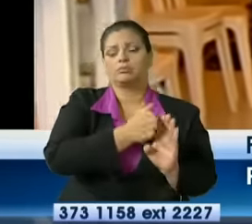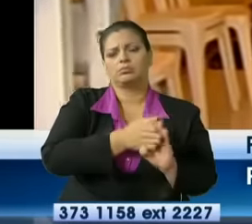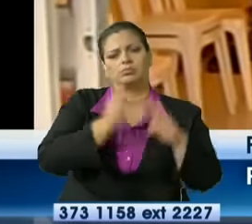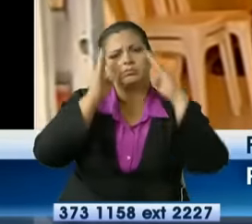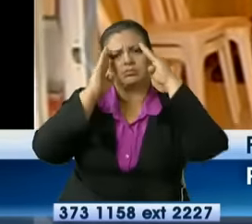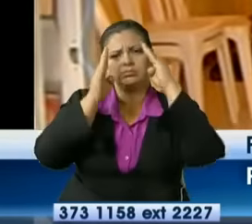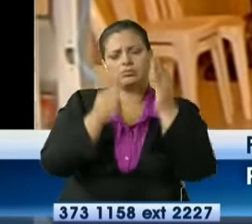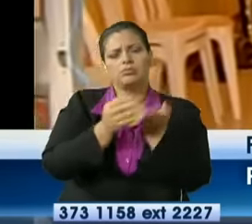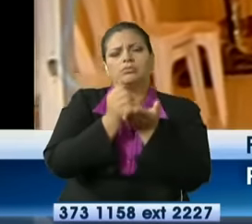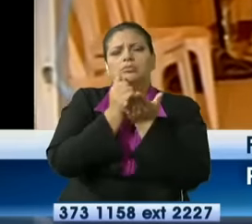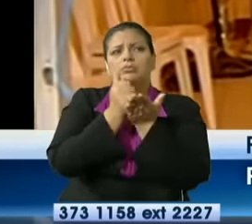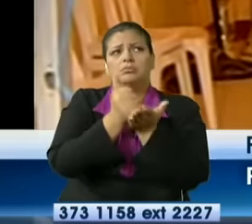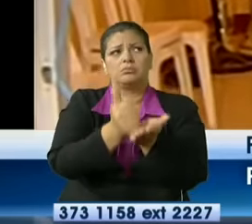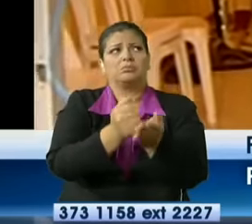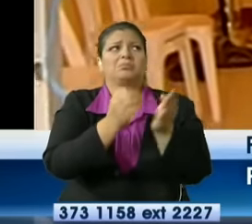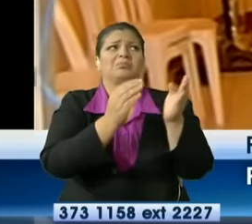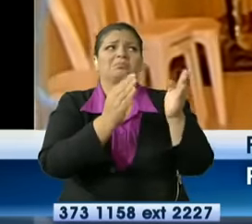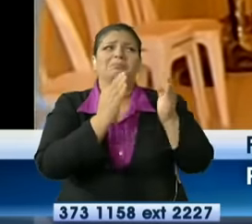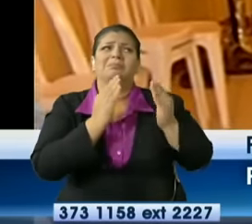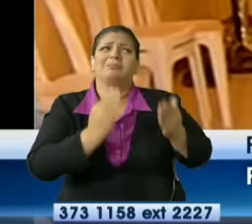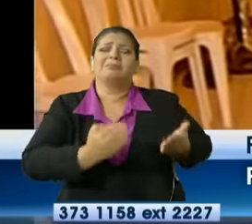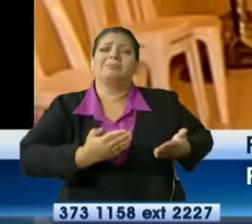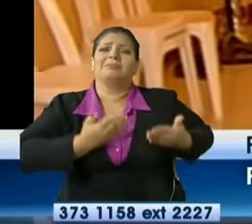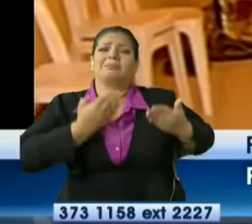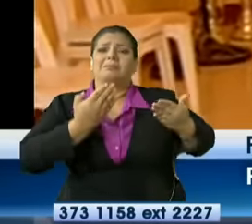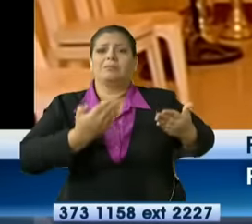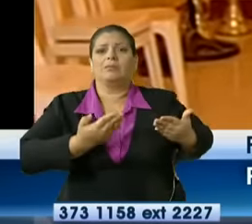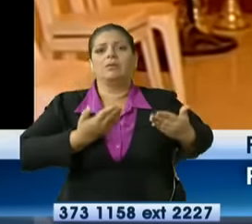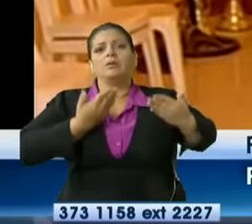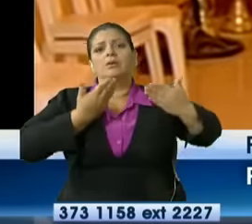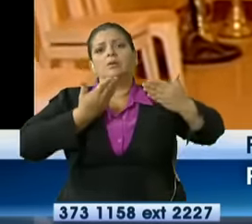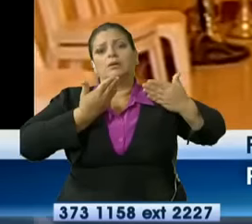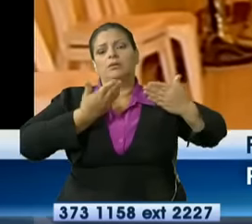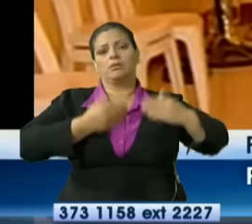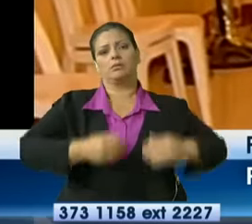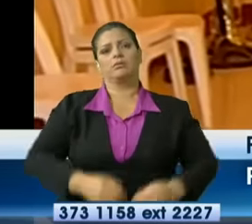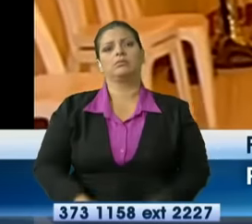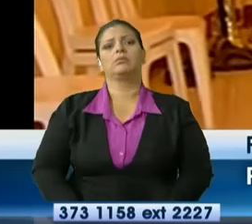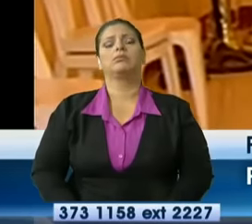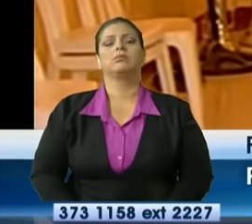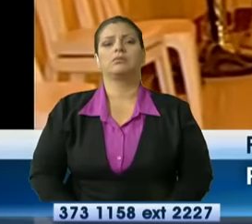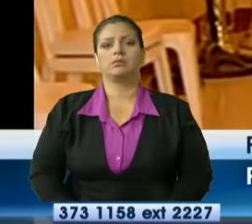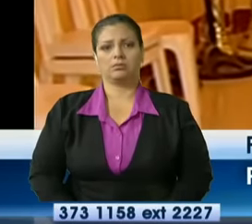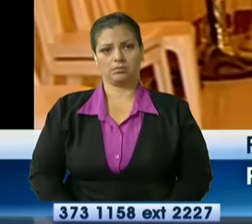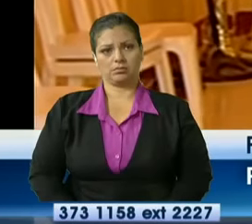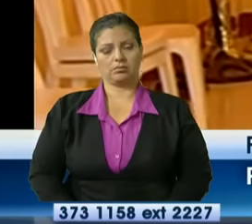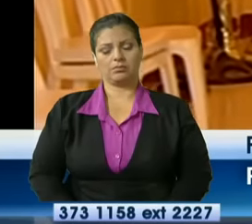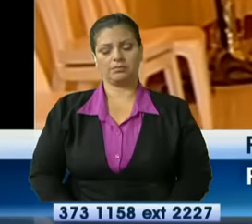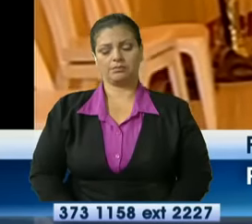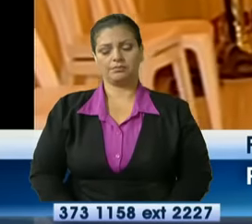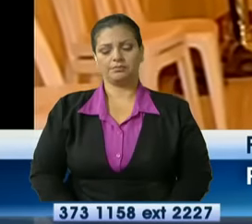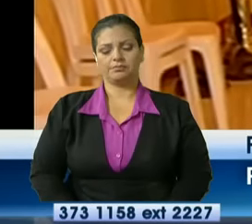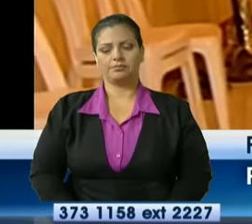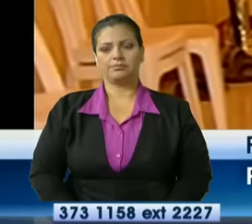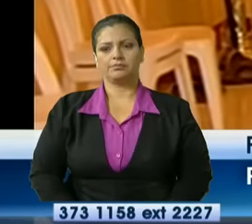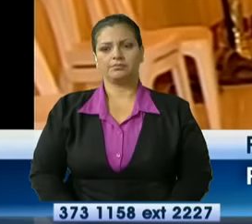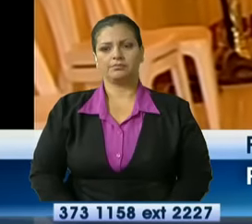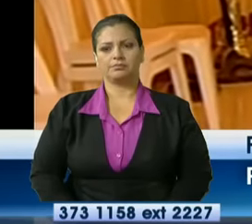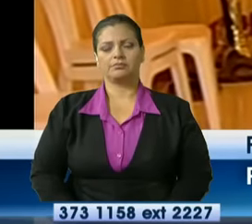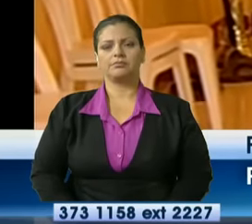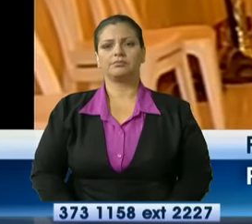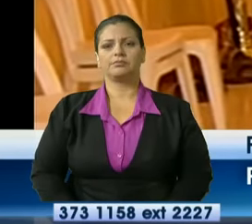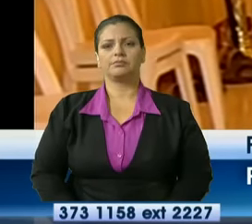se está dando un acompañamiento a la familia. Aquí conmigo se encuentra la mamá de la criatura. Señora, buenos días.